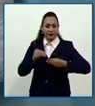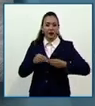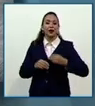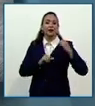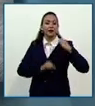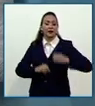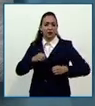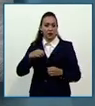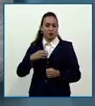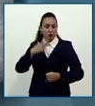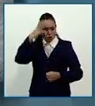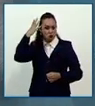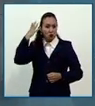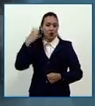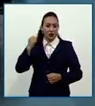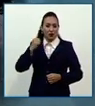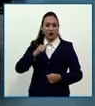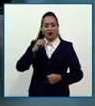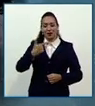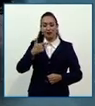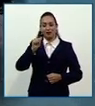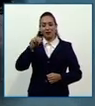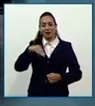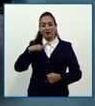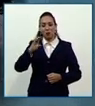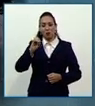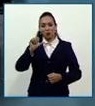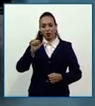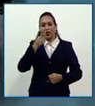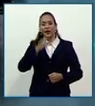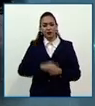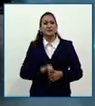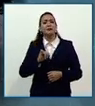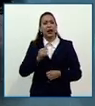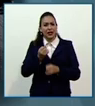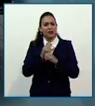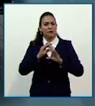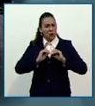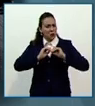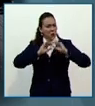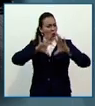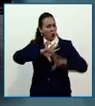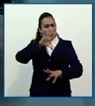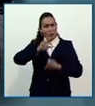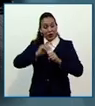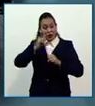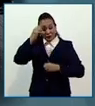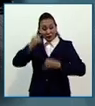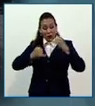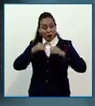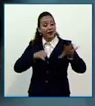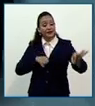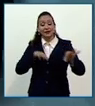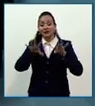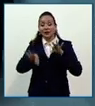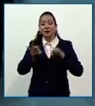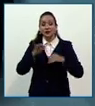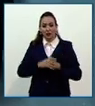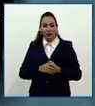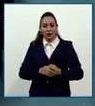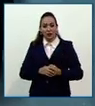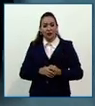Judicial de Morelos, Luis Jorge Gamboa, indicó que existe absoluta transparencia en el proceso de selección de juezas y jueces locales, toda vez